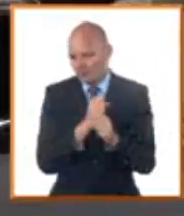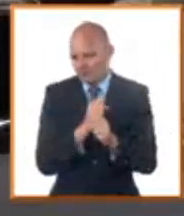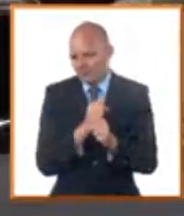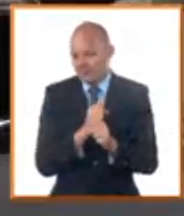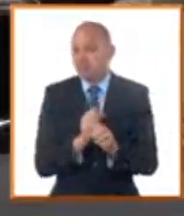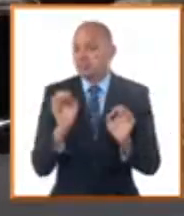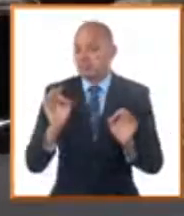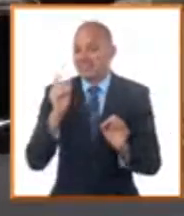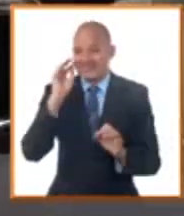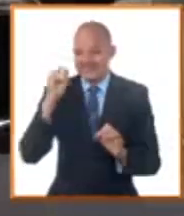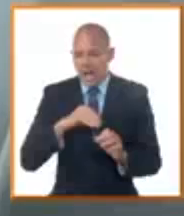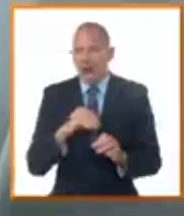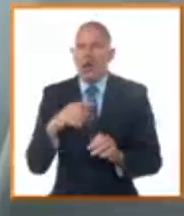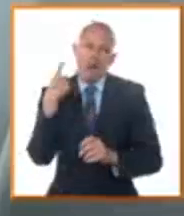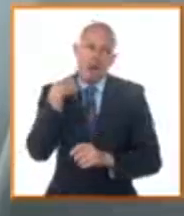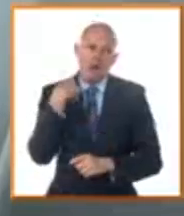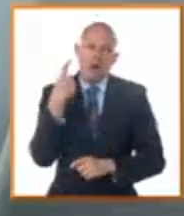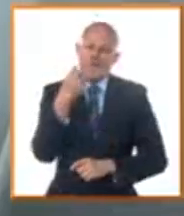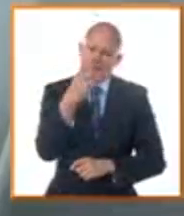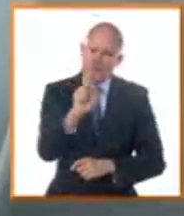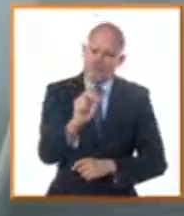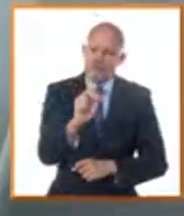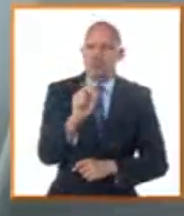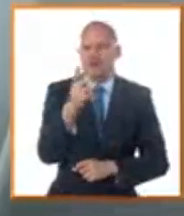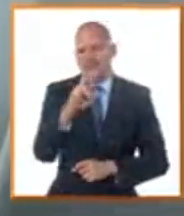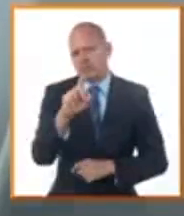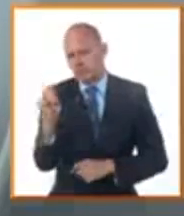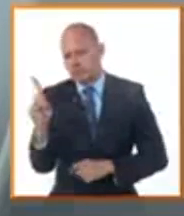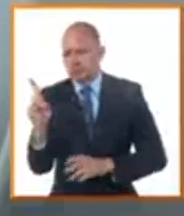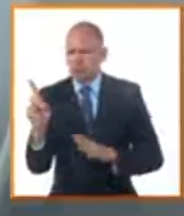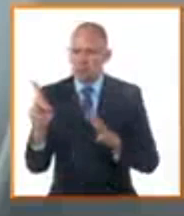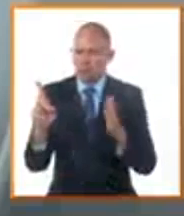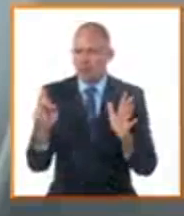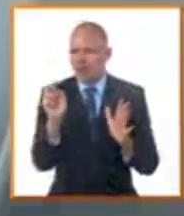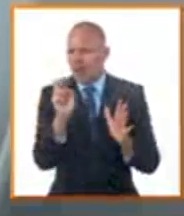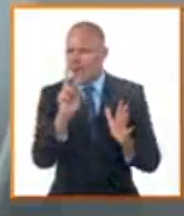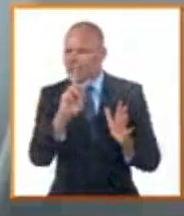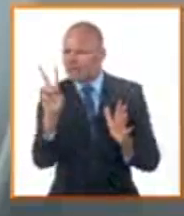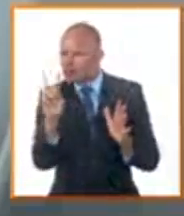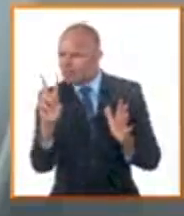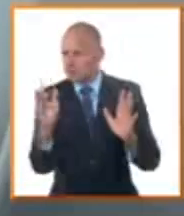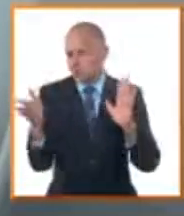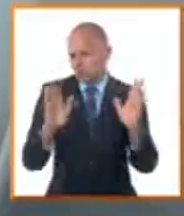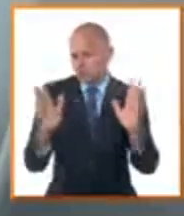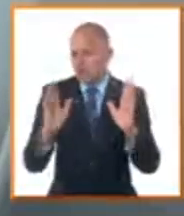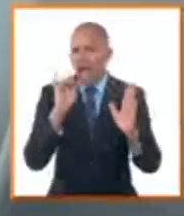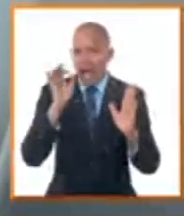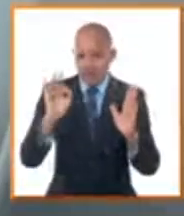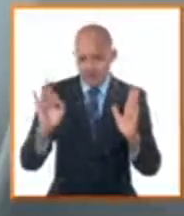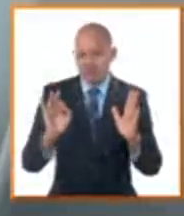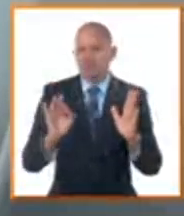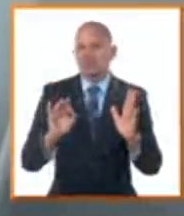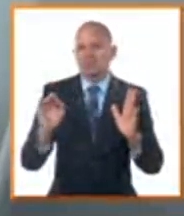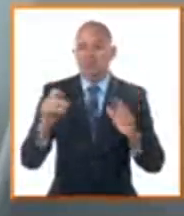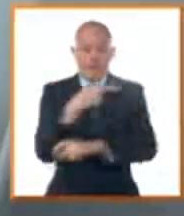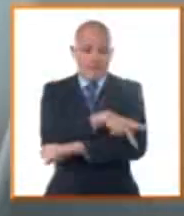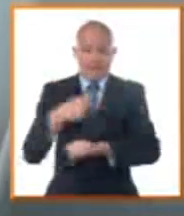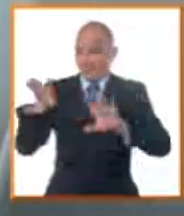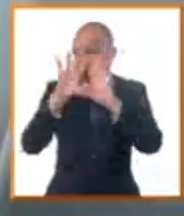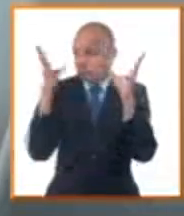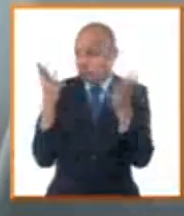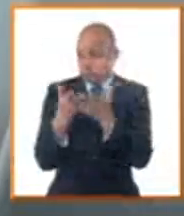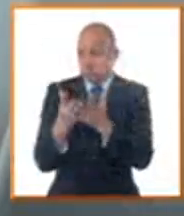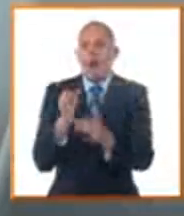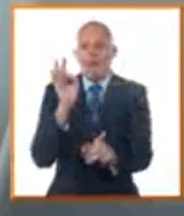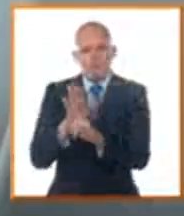electrónicos 2021, sobre todo. Después hubo en el 22 una cierta meseta, ¿no? Sí. Pero en el caso nuestro,